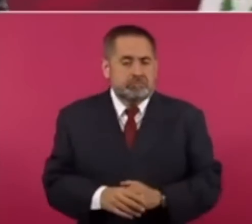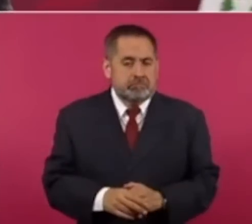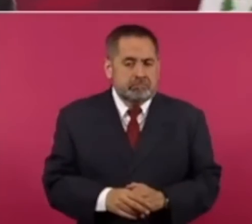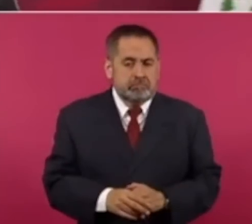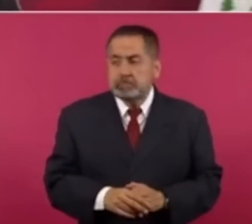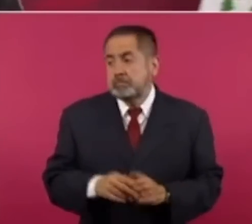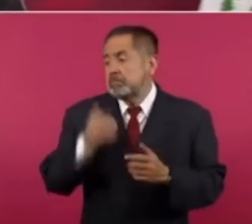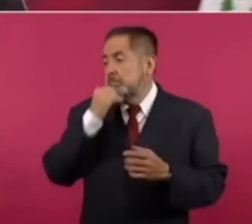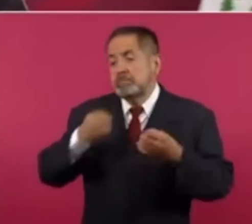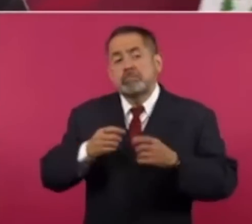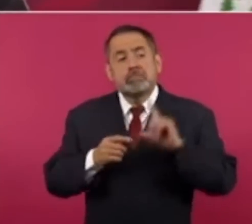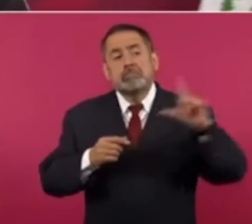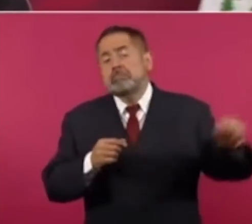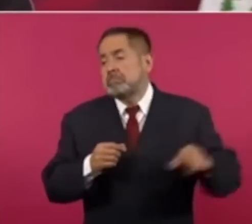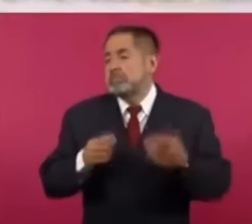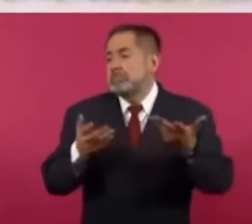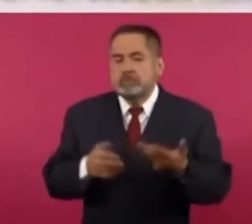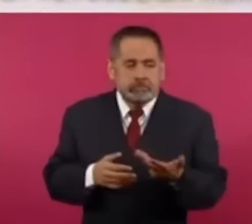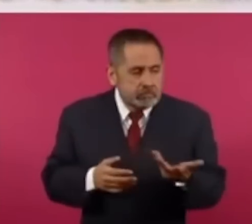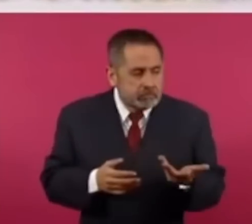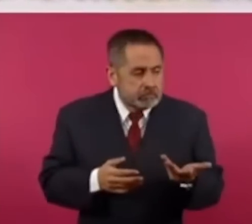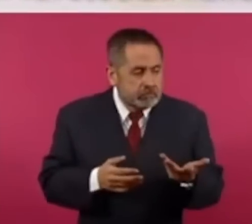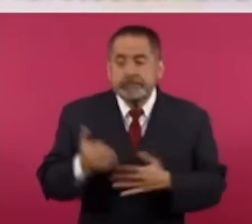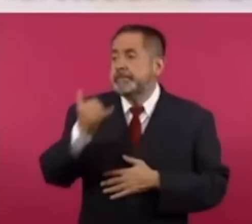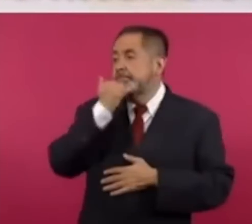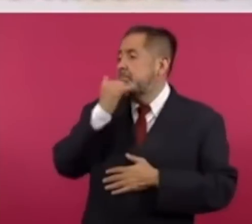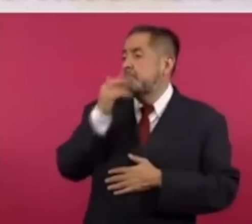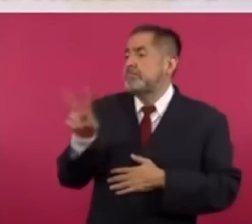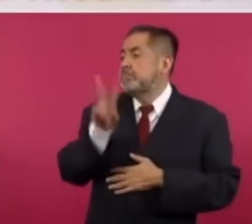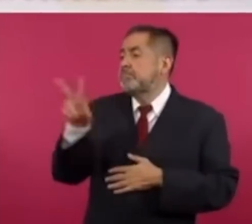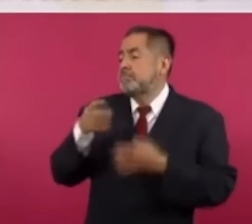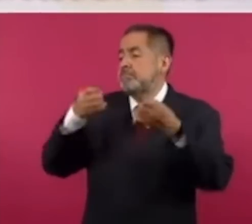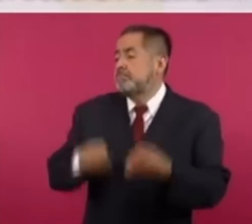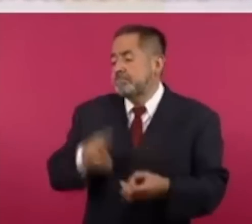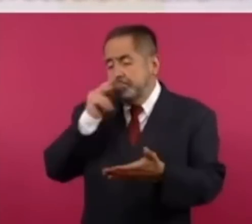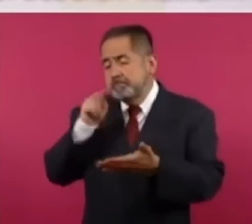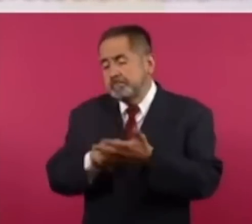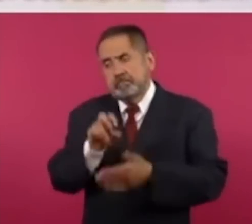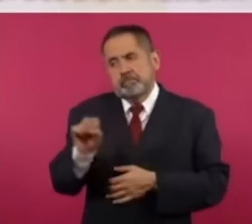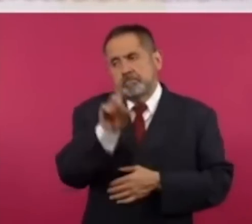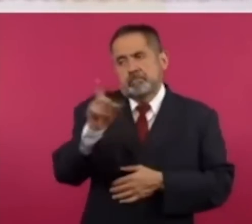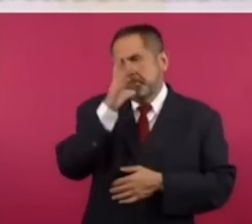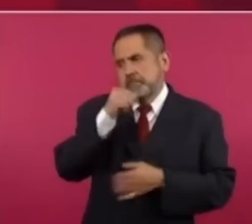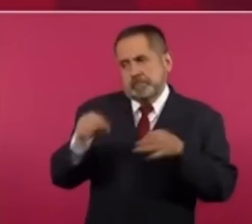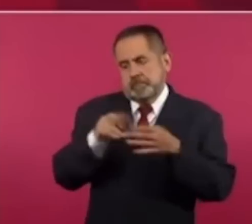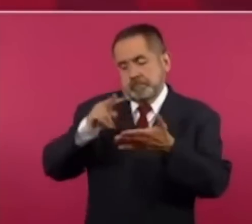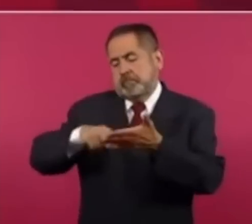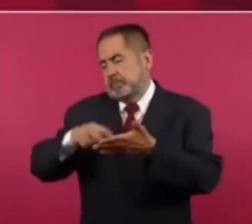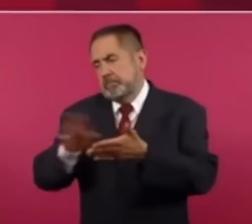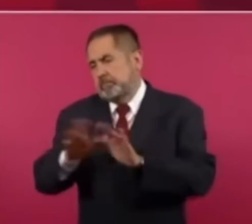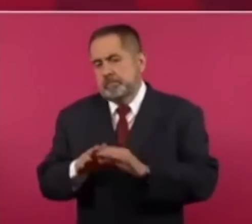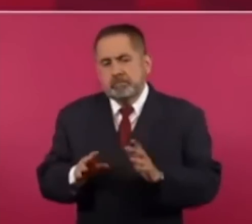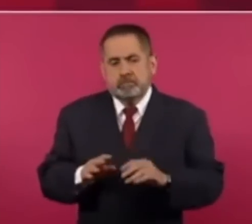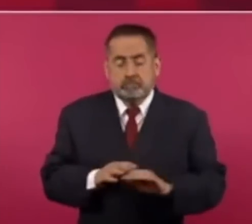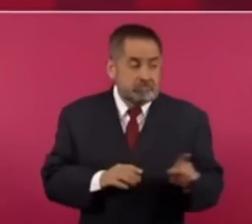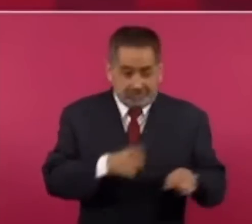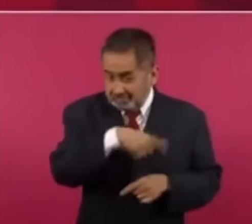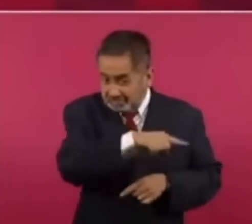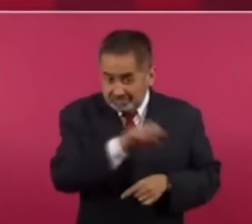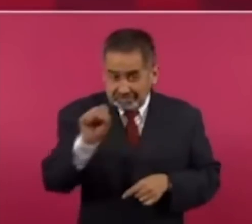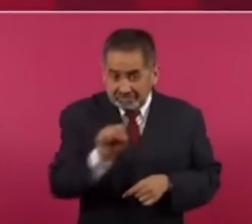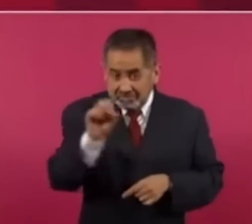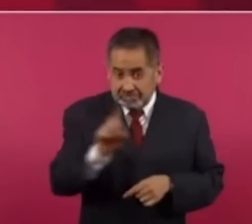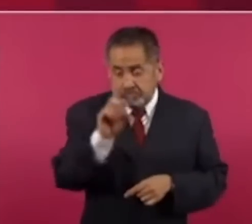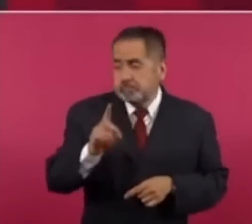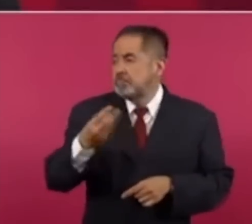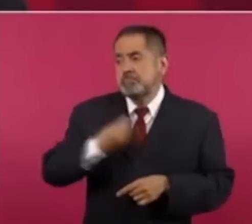Ya no está. Ah, ya es viernes. El sábado y el domingo no. No, el sábado y el domingo que